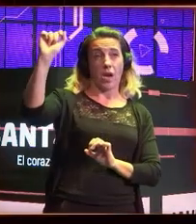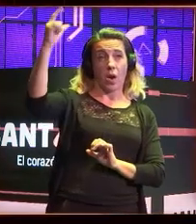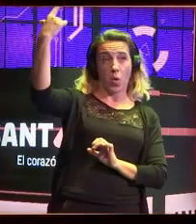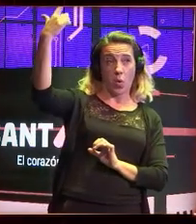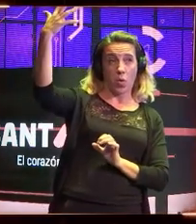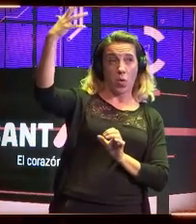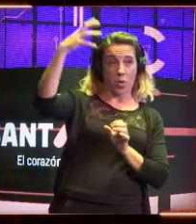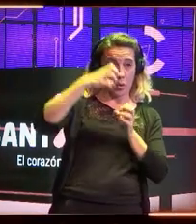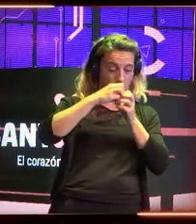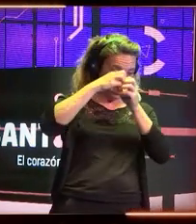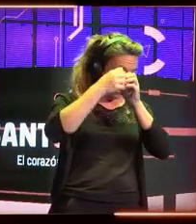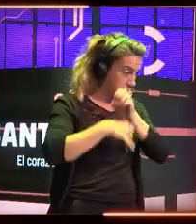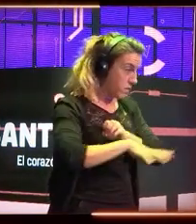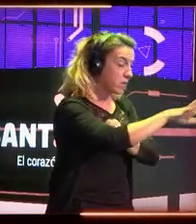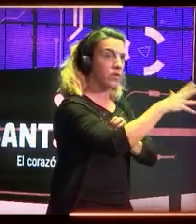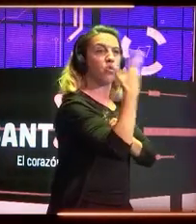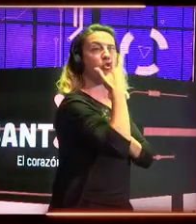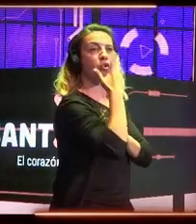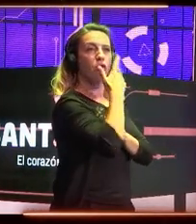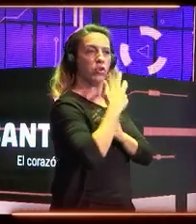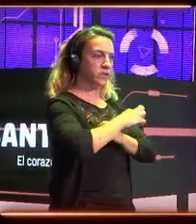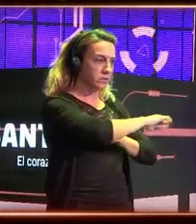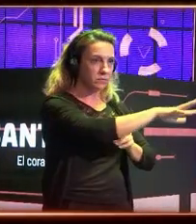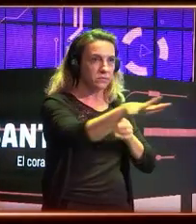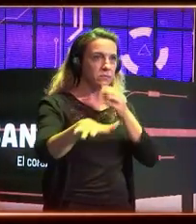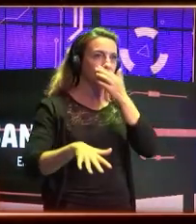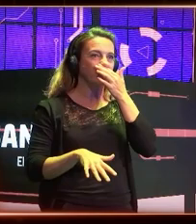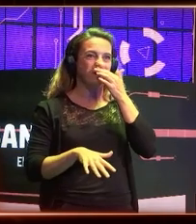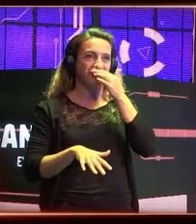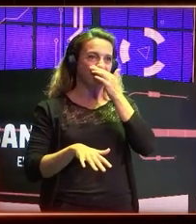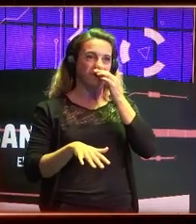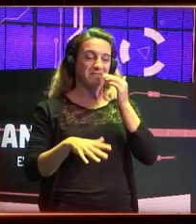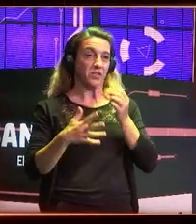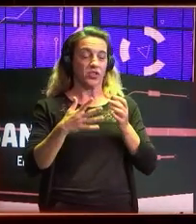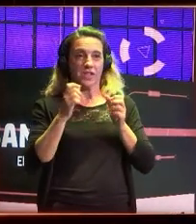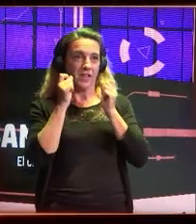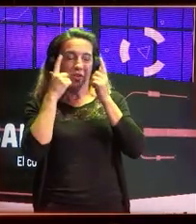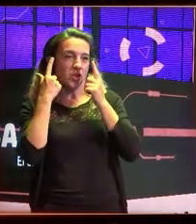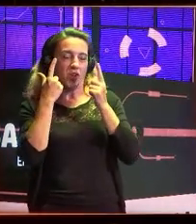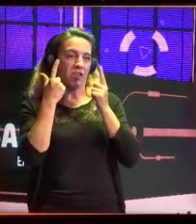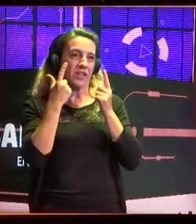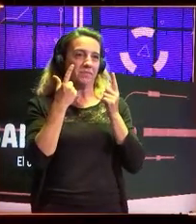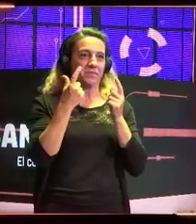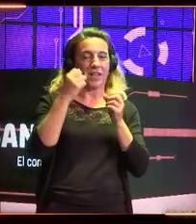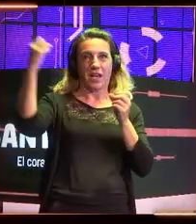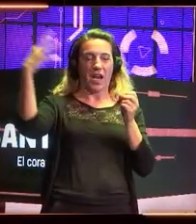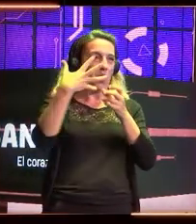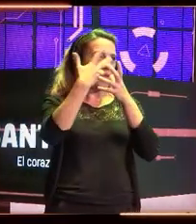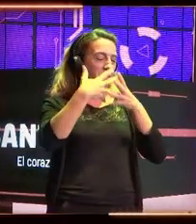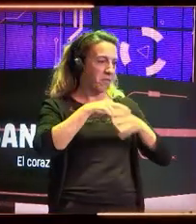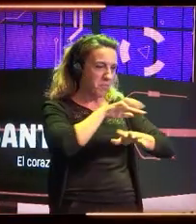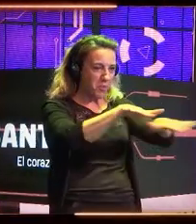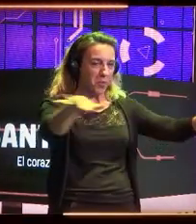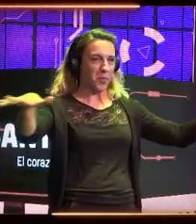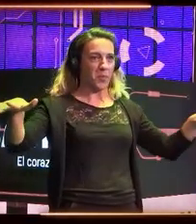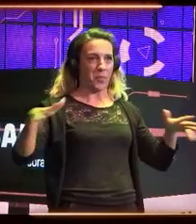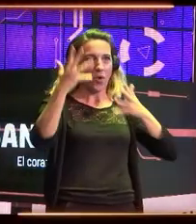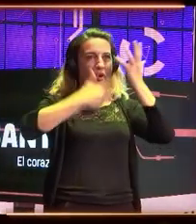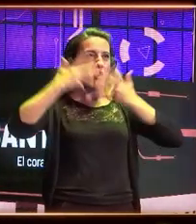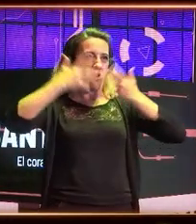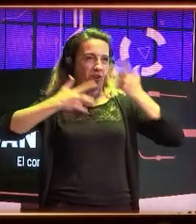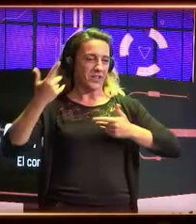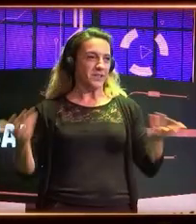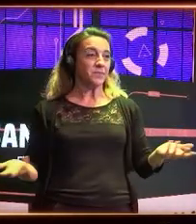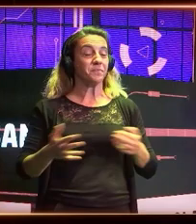un prisma y luego sale con colores no no eh de que descubrió que que la luz es gay No pues eh Bueno El caso es que Newton ese ese gran